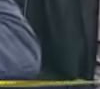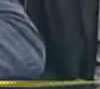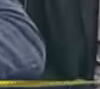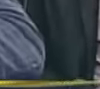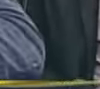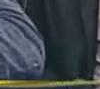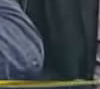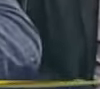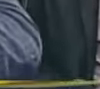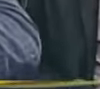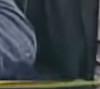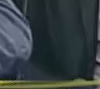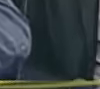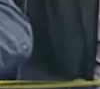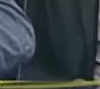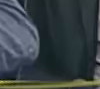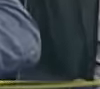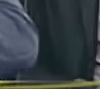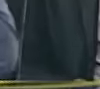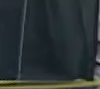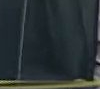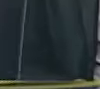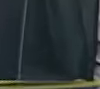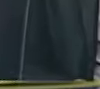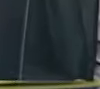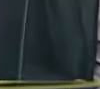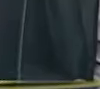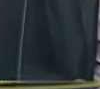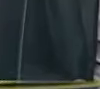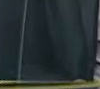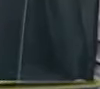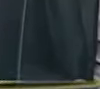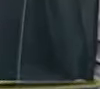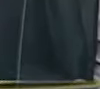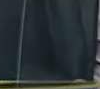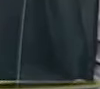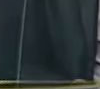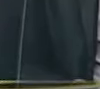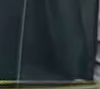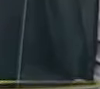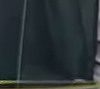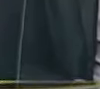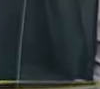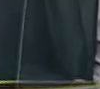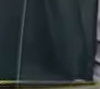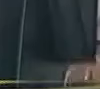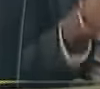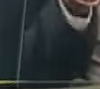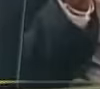situación en Gaza tiene socavar también nuestro desarrollo.